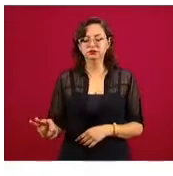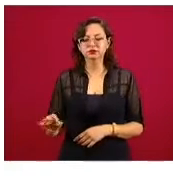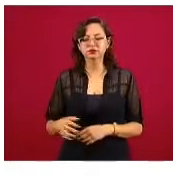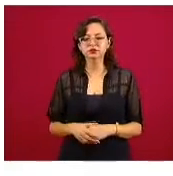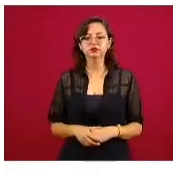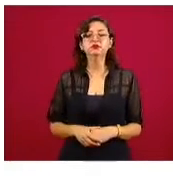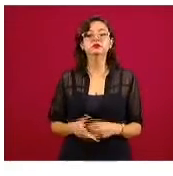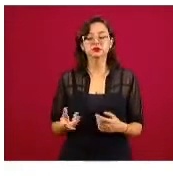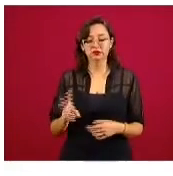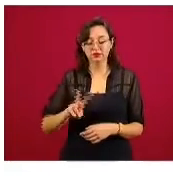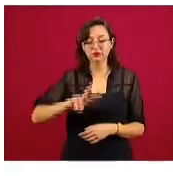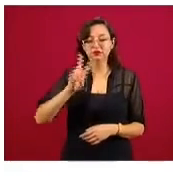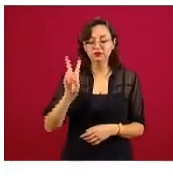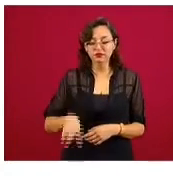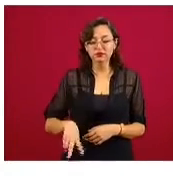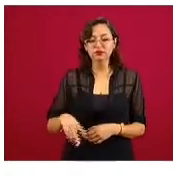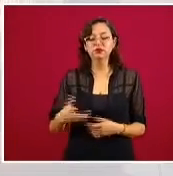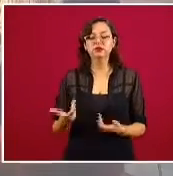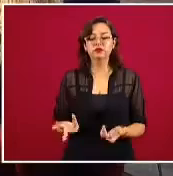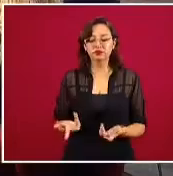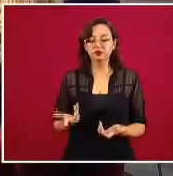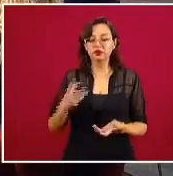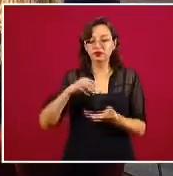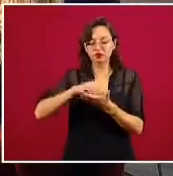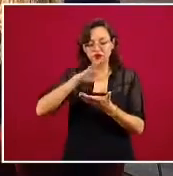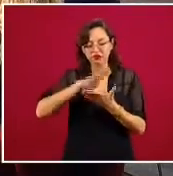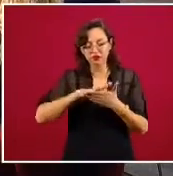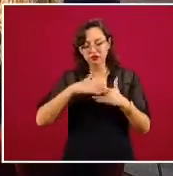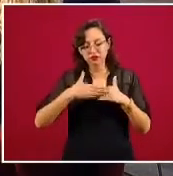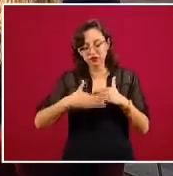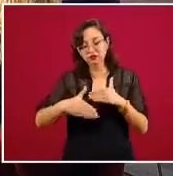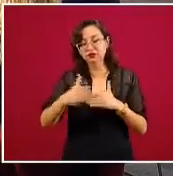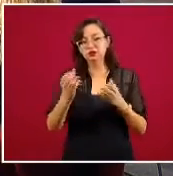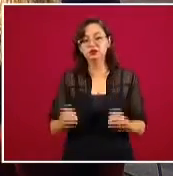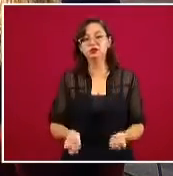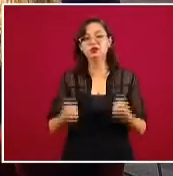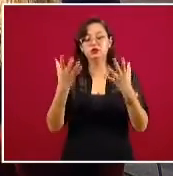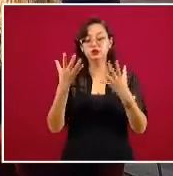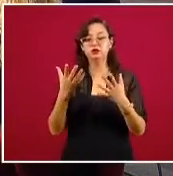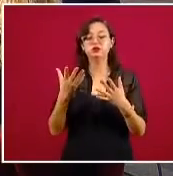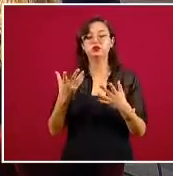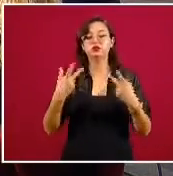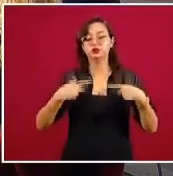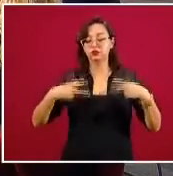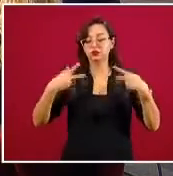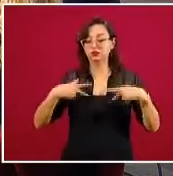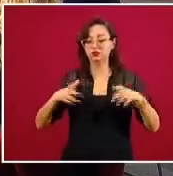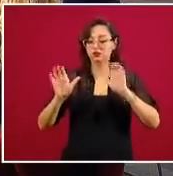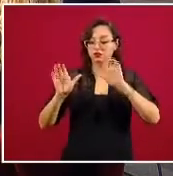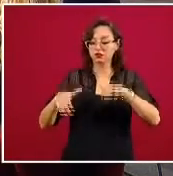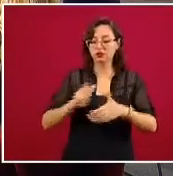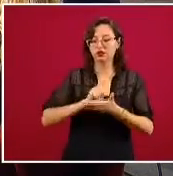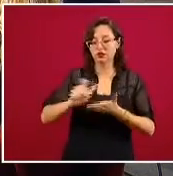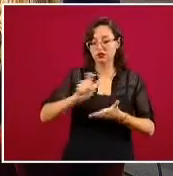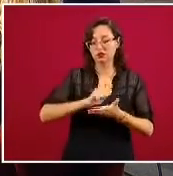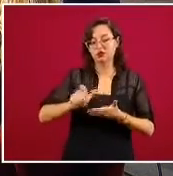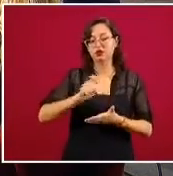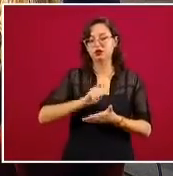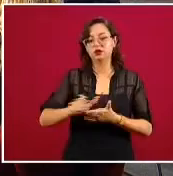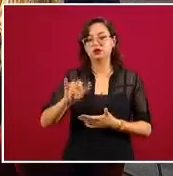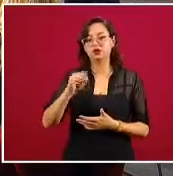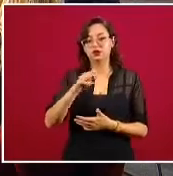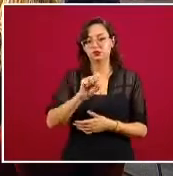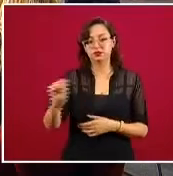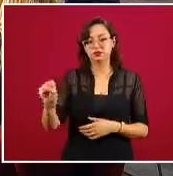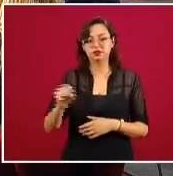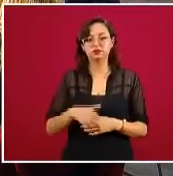4.9%. Insisto, esto es el número de registros, es decir, el número de patrones, si lo vemos en términos del pago de cuotas. Si